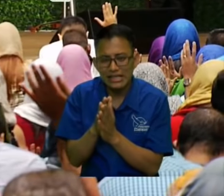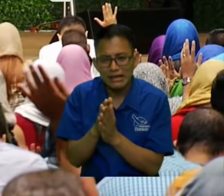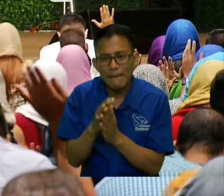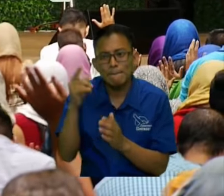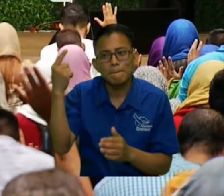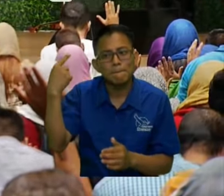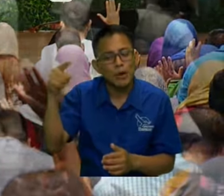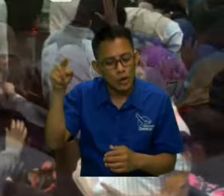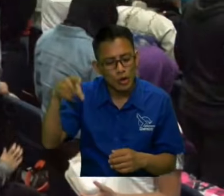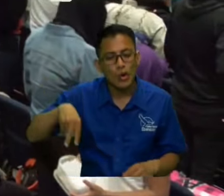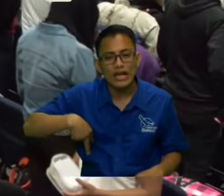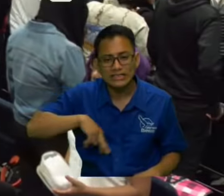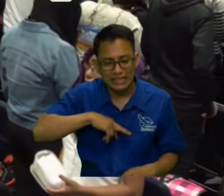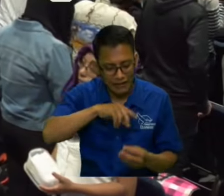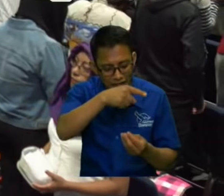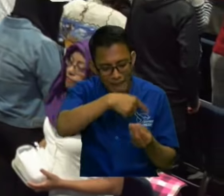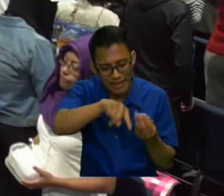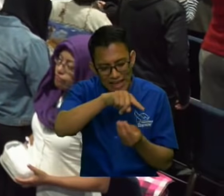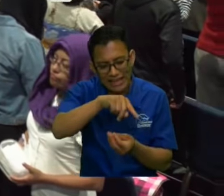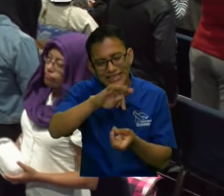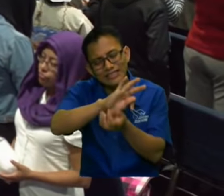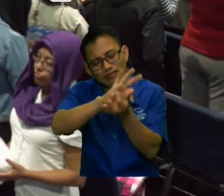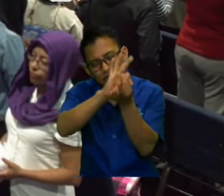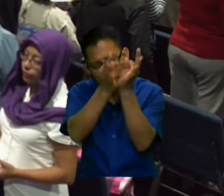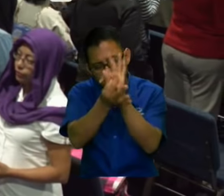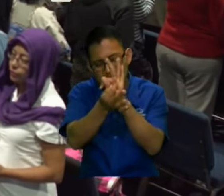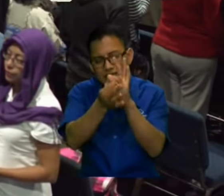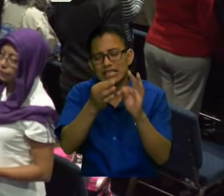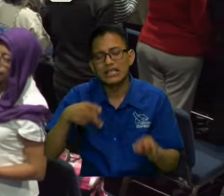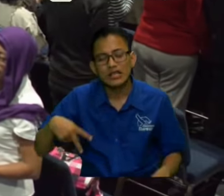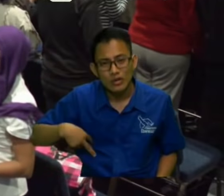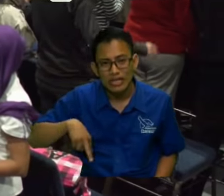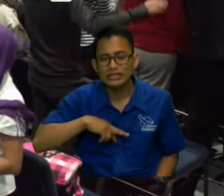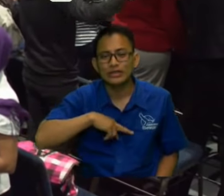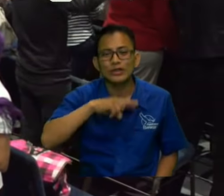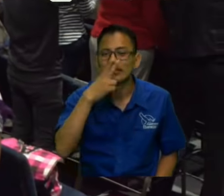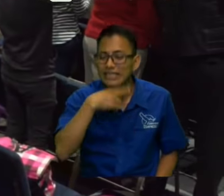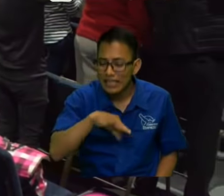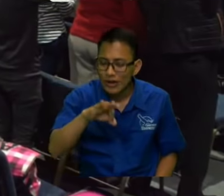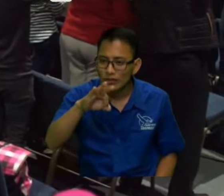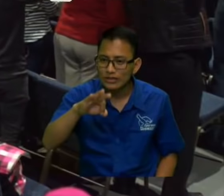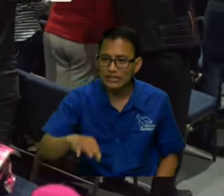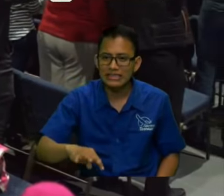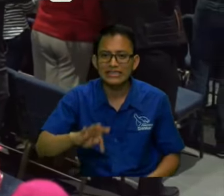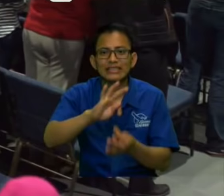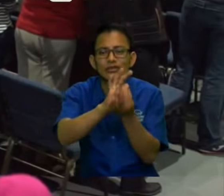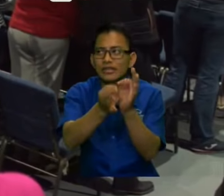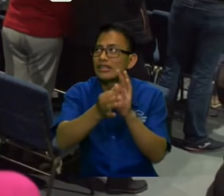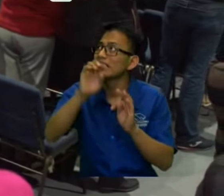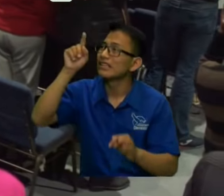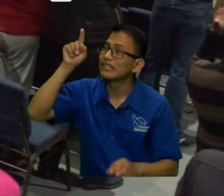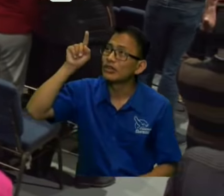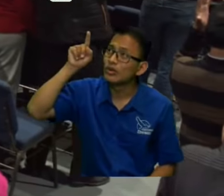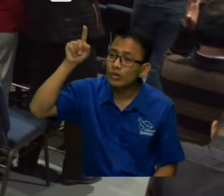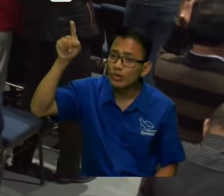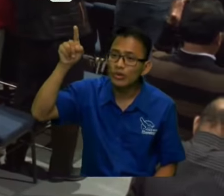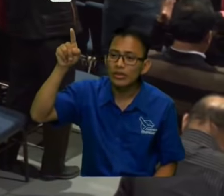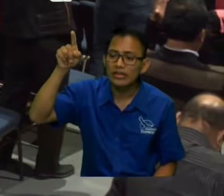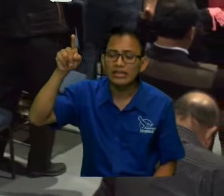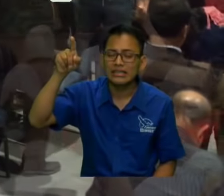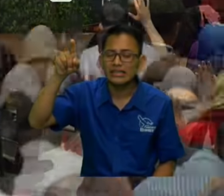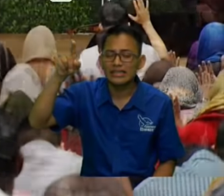Transfórmalos, nuestros hijos, Señor, que tu hijo amado entre en sus corazones, se